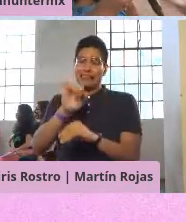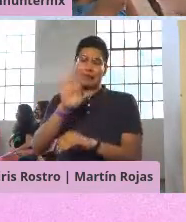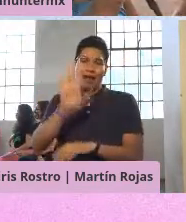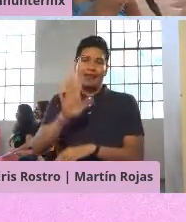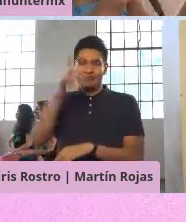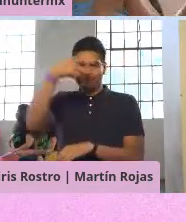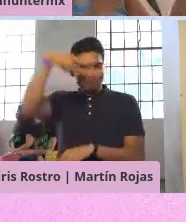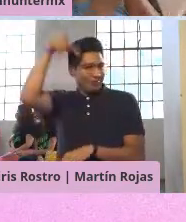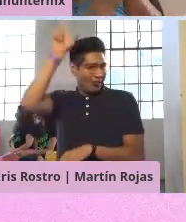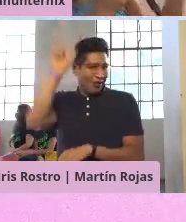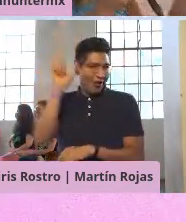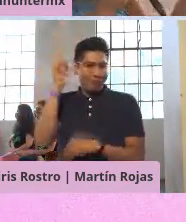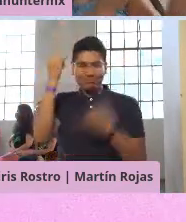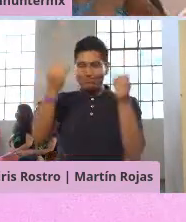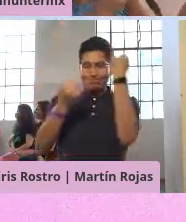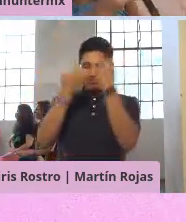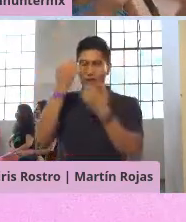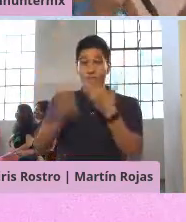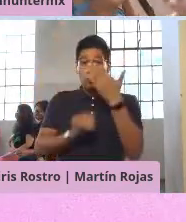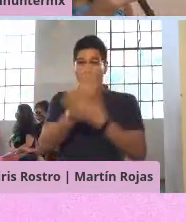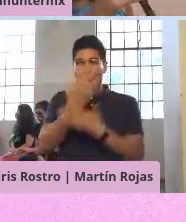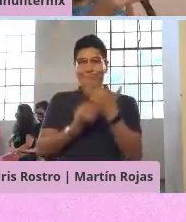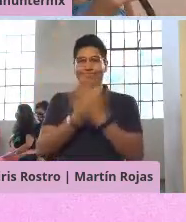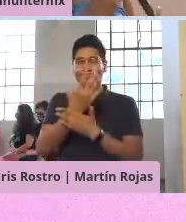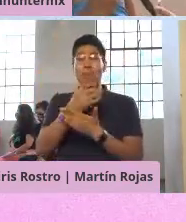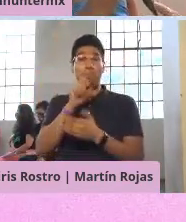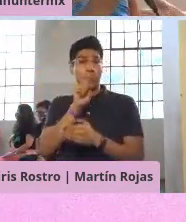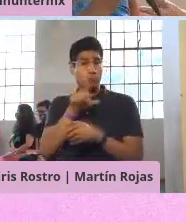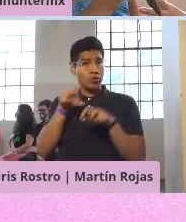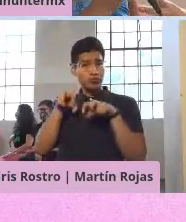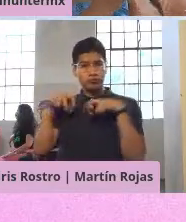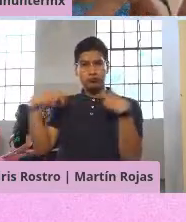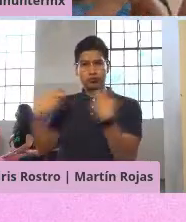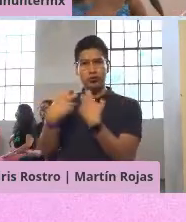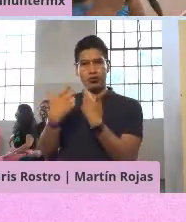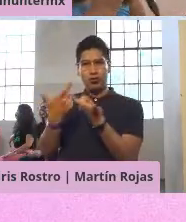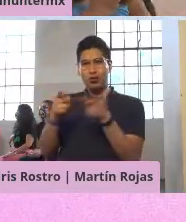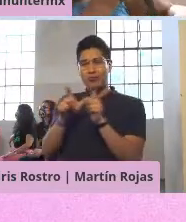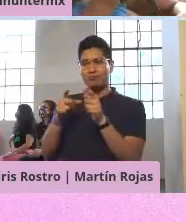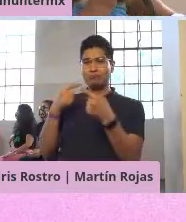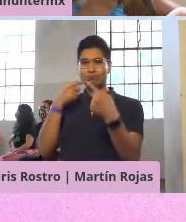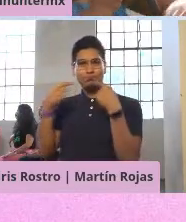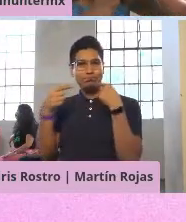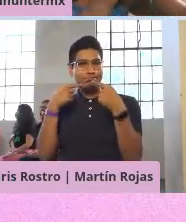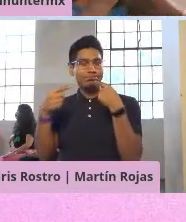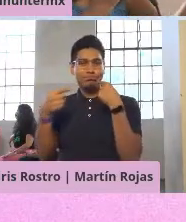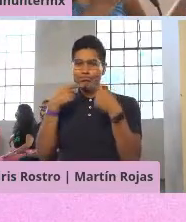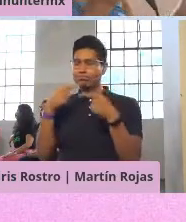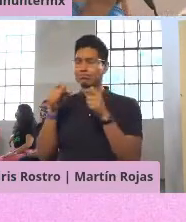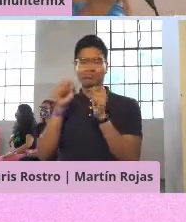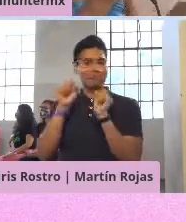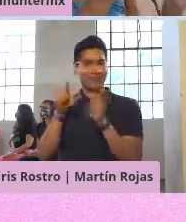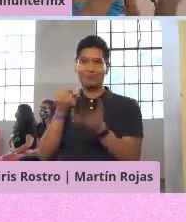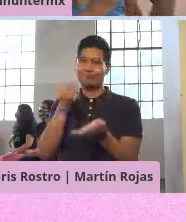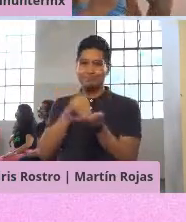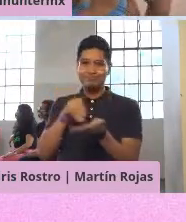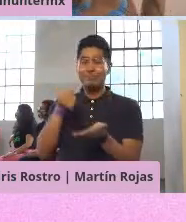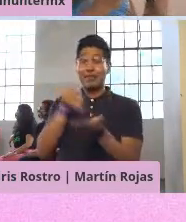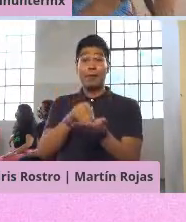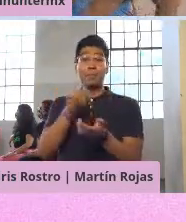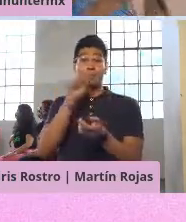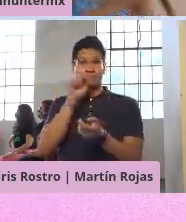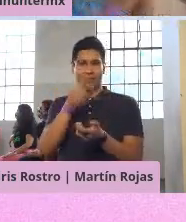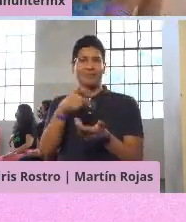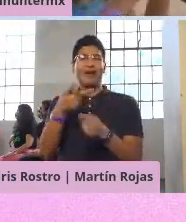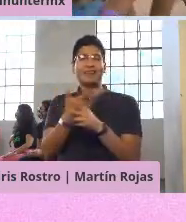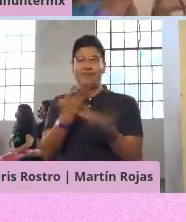que sí tenemos esta vena creativa y este diálogo constante y pues también como este espacio así, casi sin